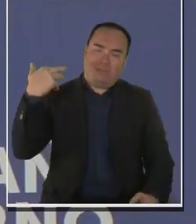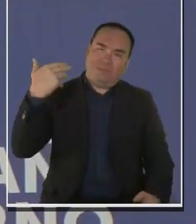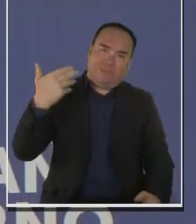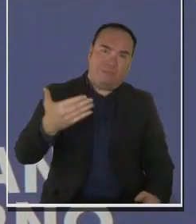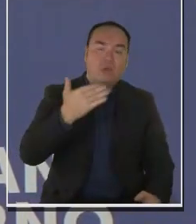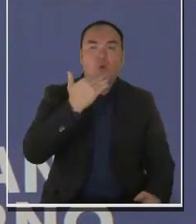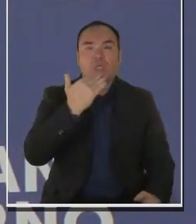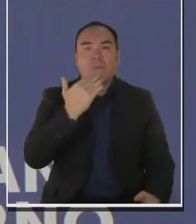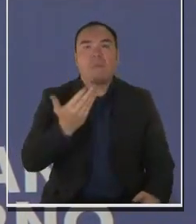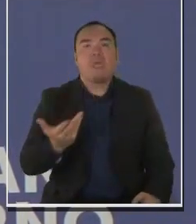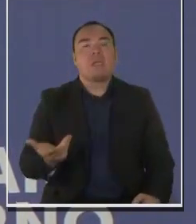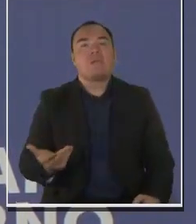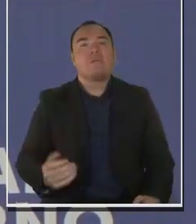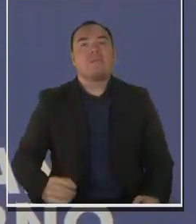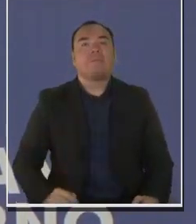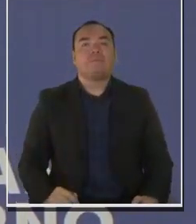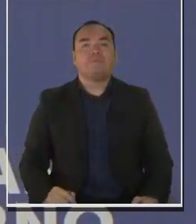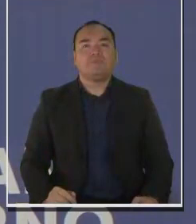tienen alguna